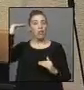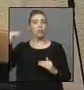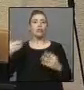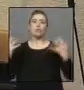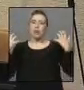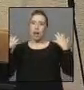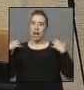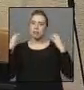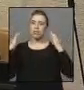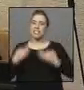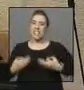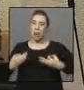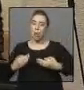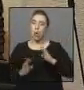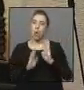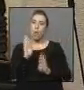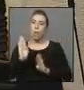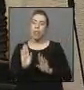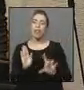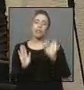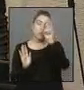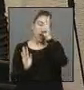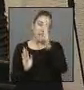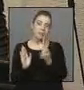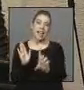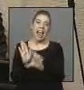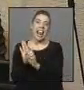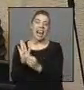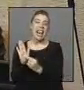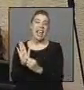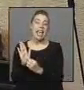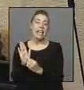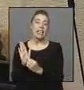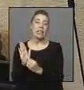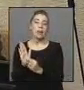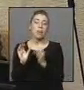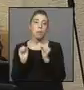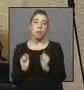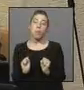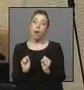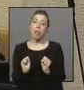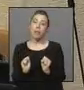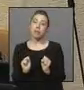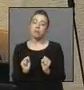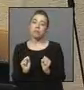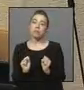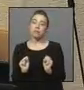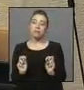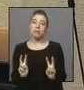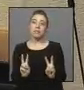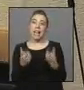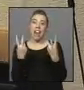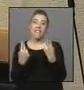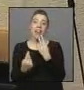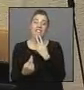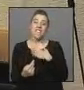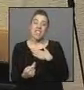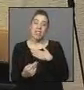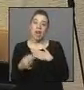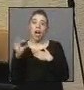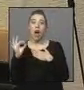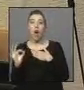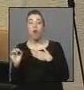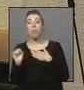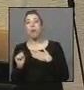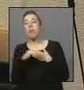cuidadoso y respetuoso de una ley que puede, como hemos dicho, hacer la diferencia entre la vida o la